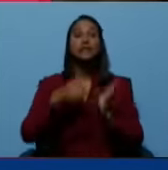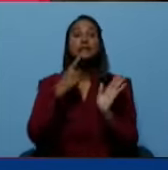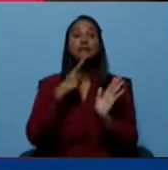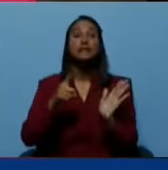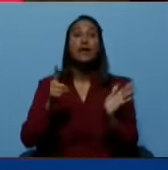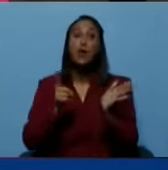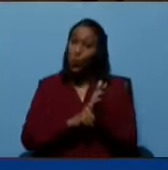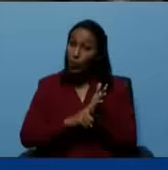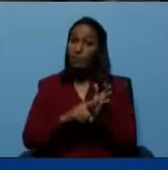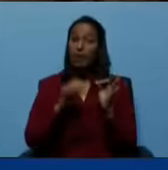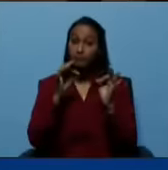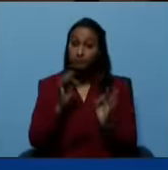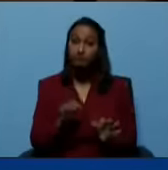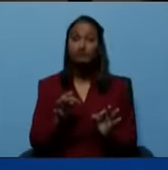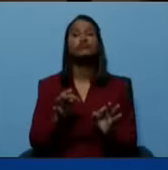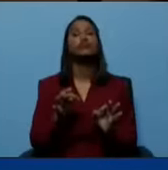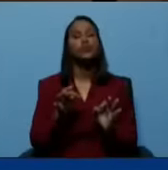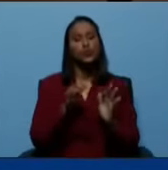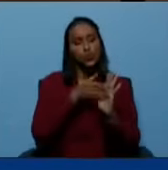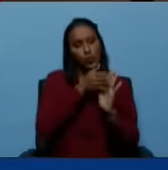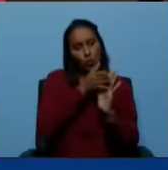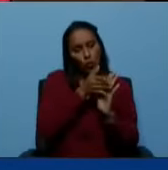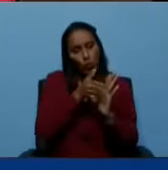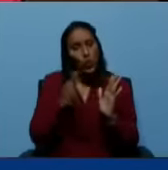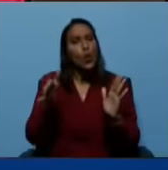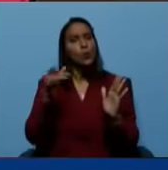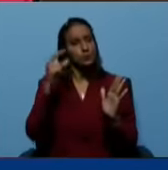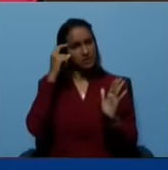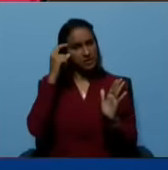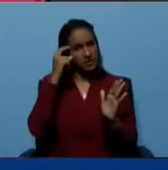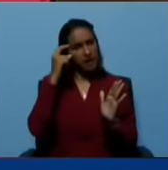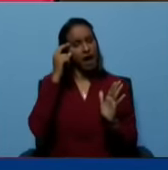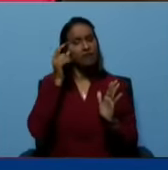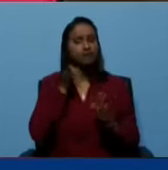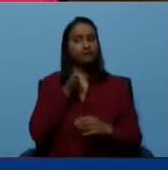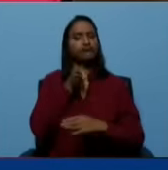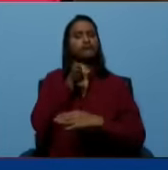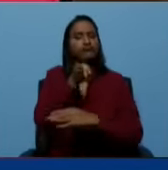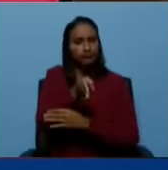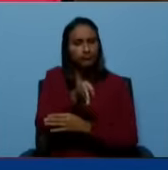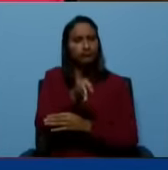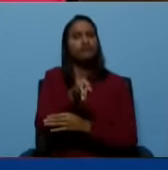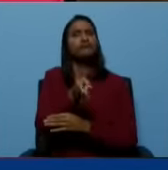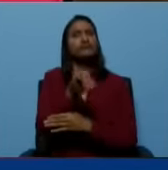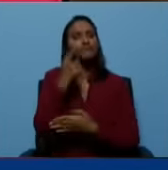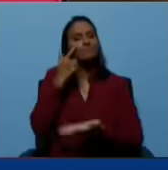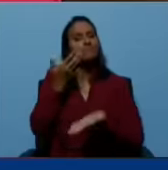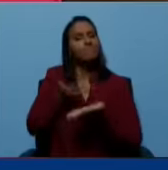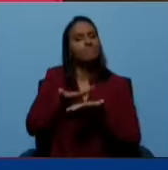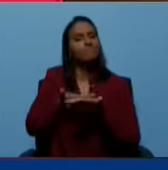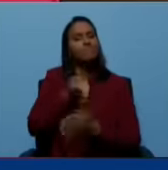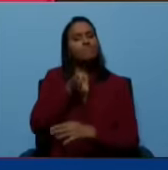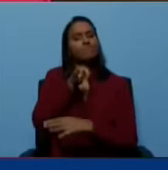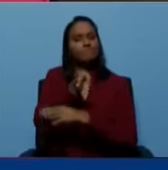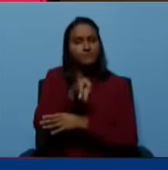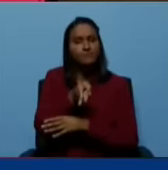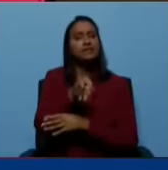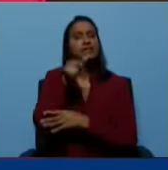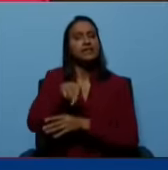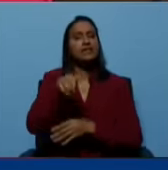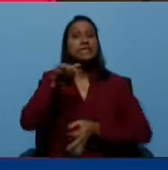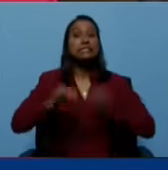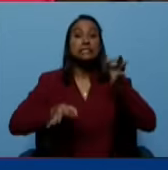este ciclo de comparecencias ante el máximo tribunal de nuestro país.